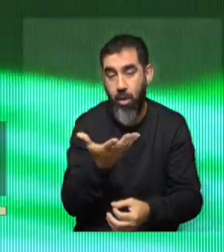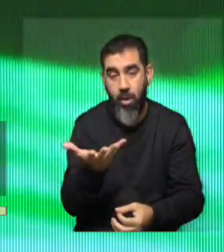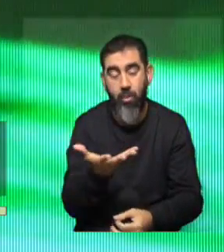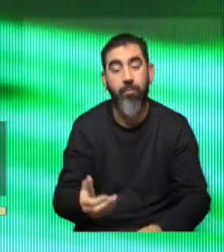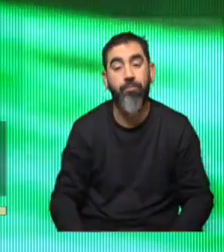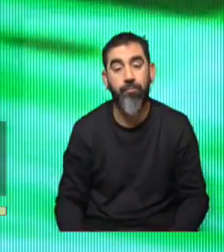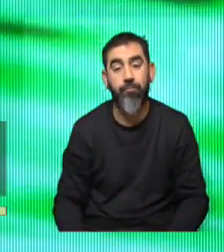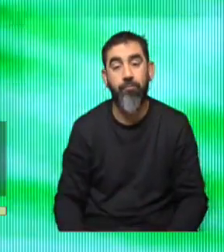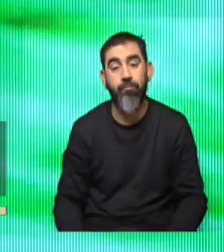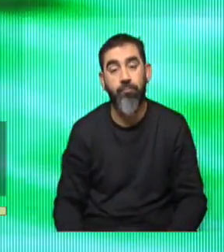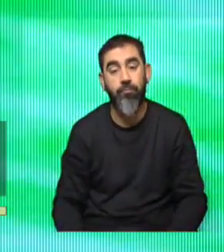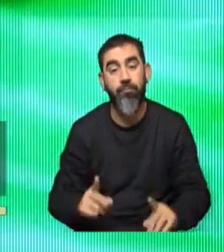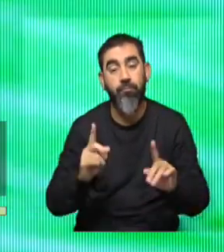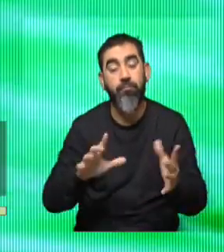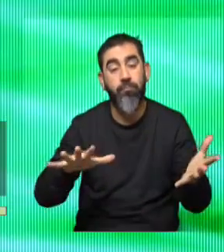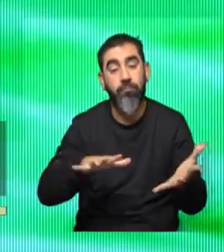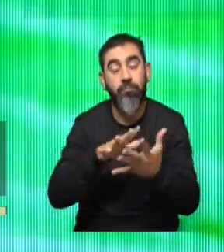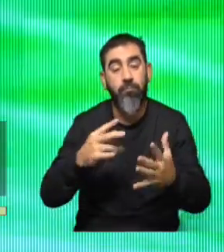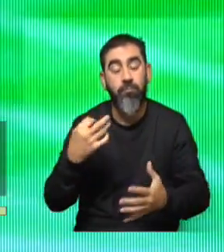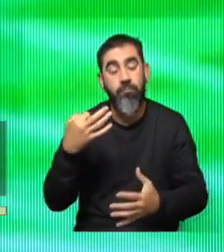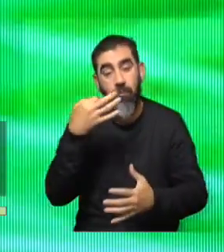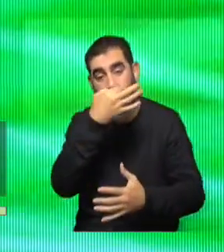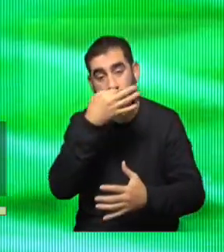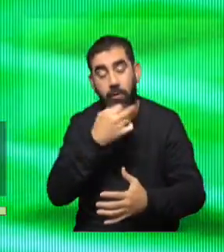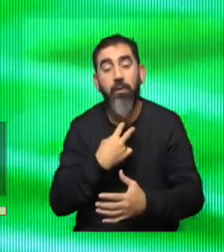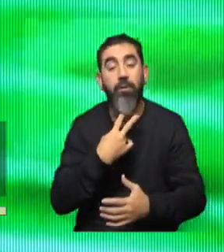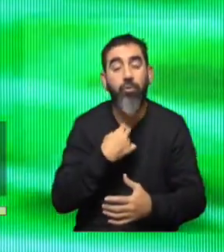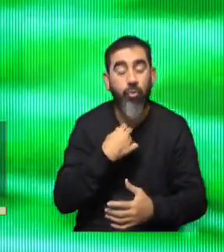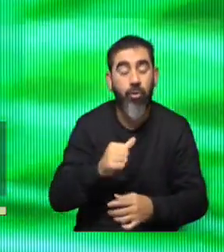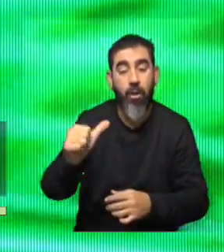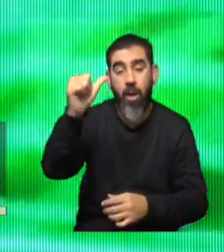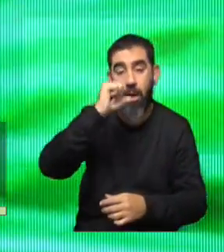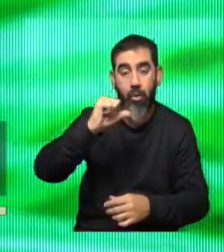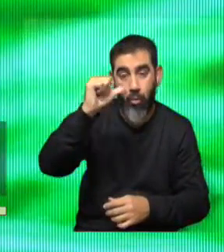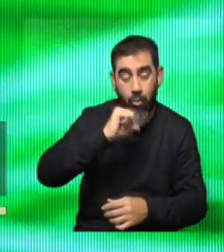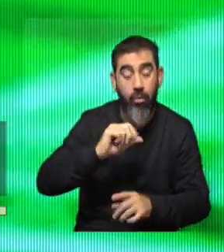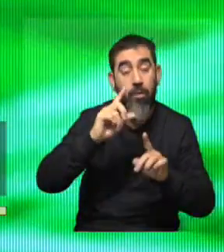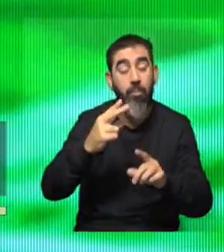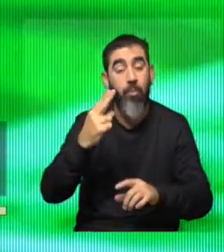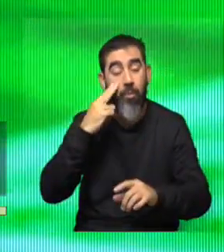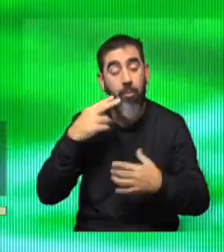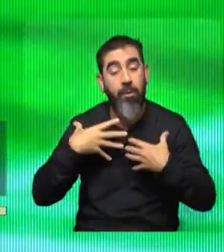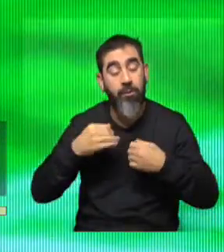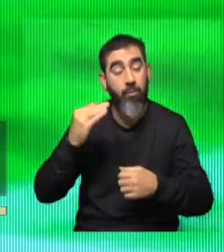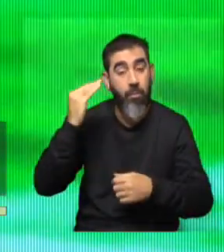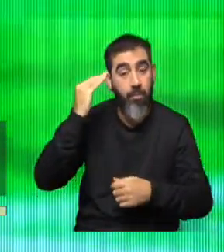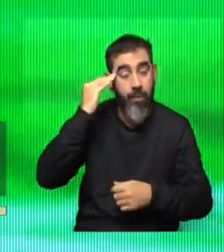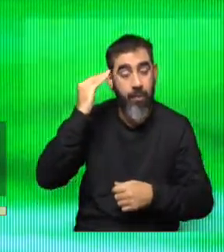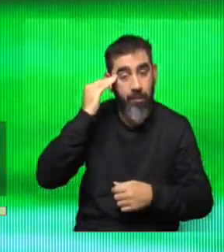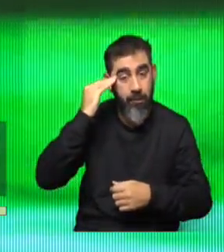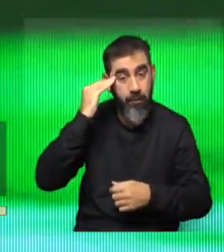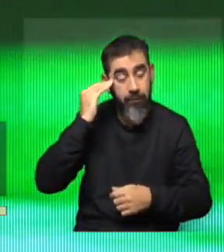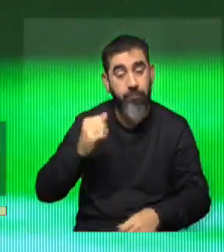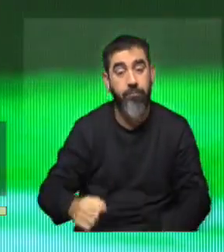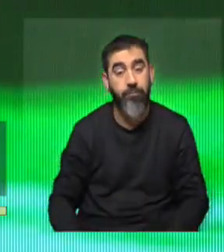luego tenemos toda la situación vinculada a las adicciones al alcoholismo y el problema de la Salud Mental que obliga